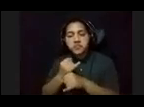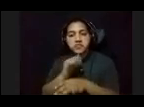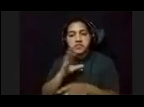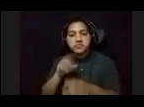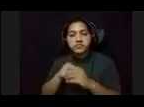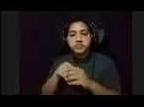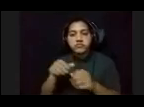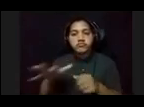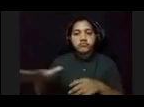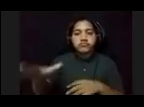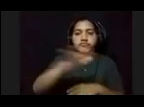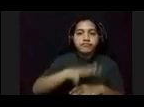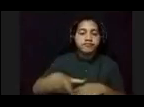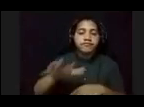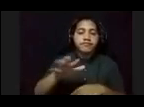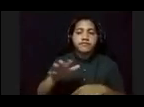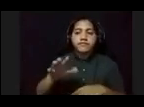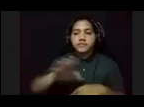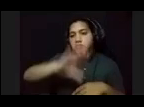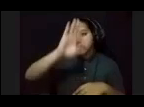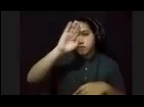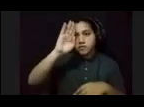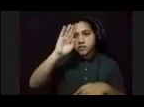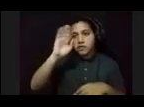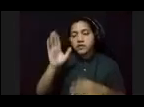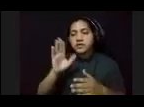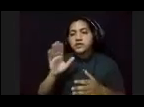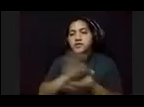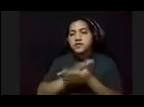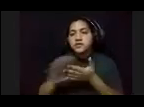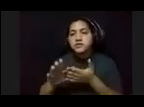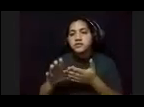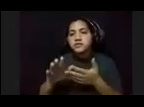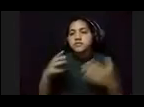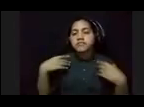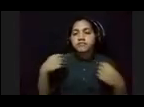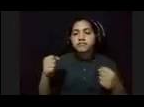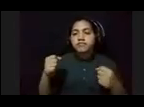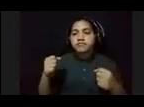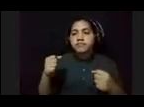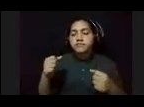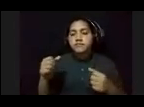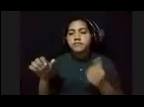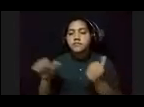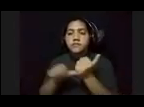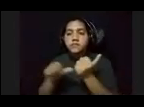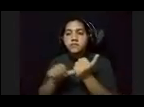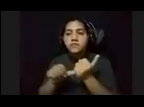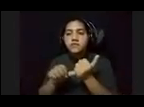entorno, que fue un hospital de higiene dedicado a la asistencia de meretrices o